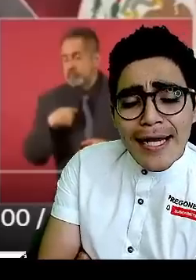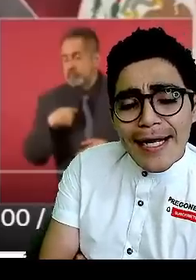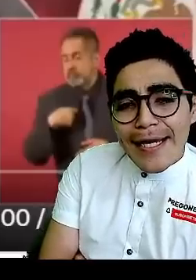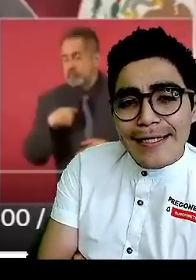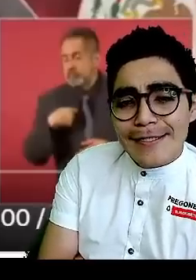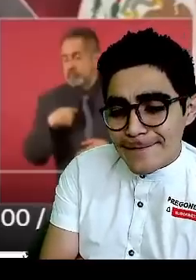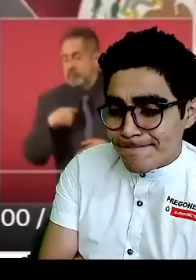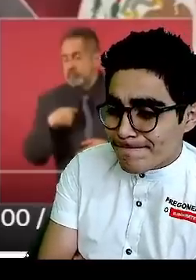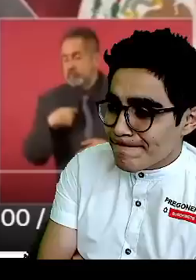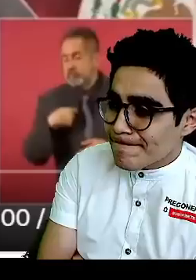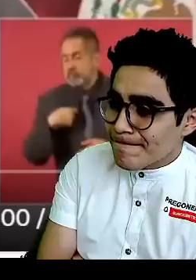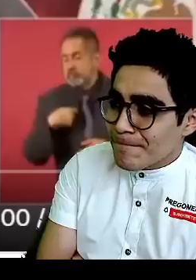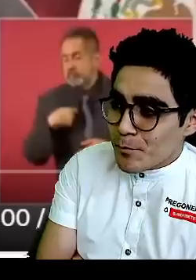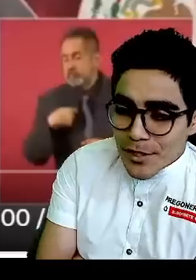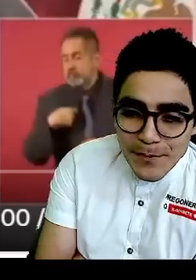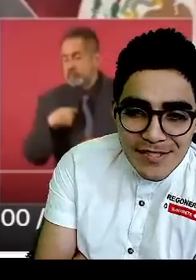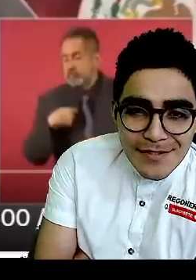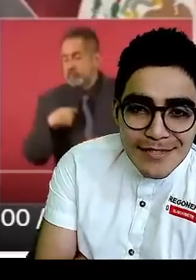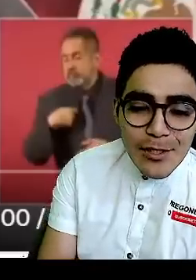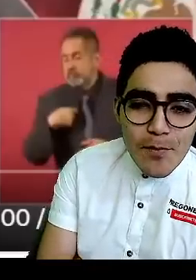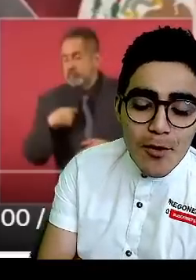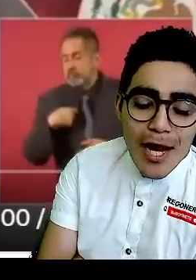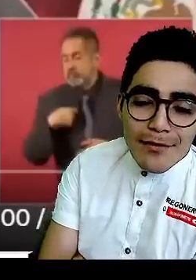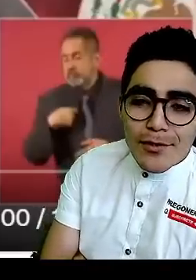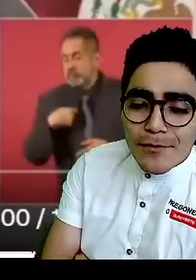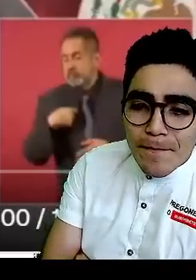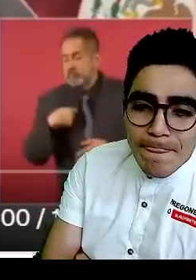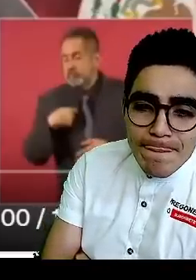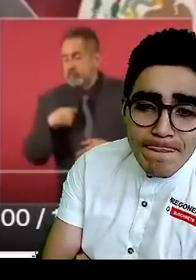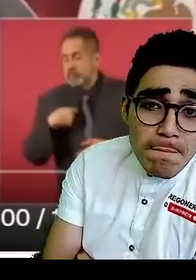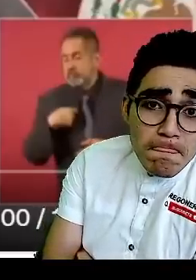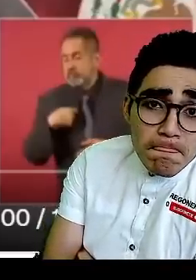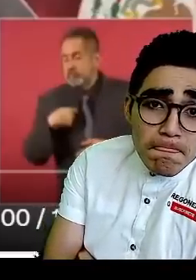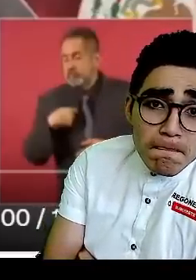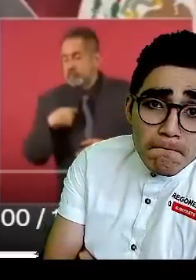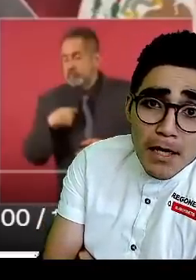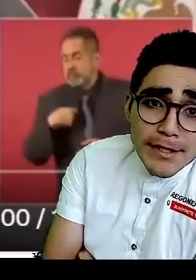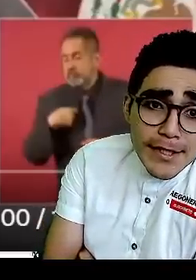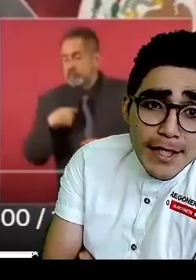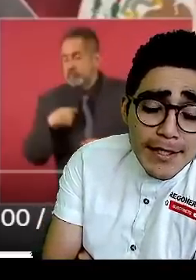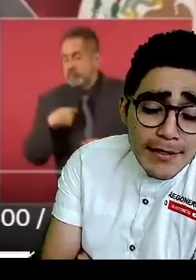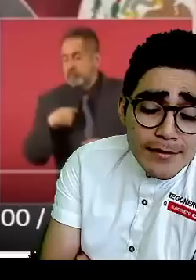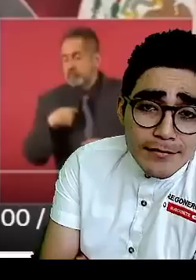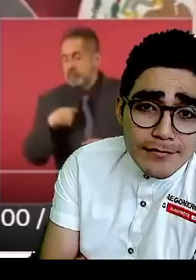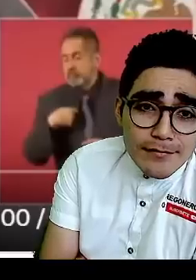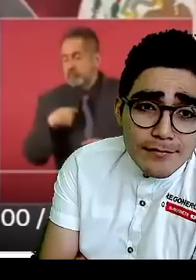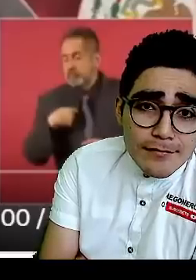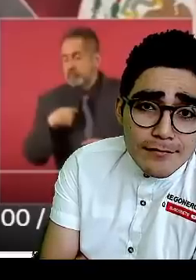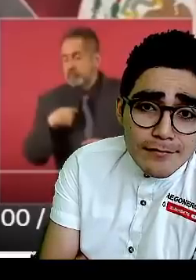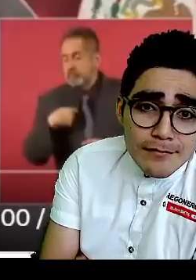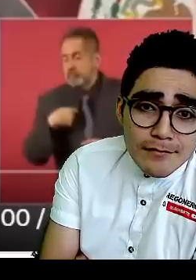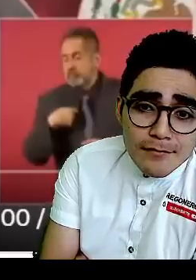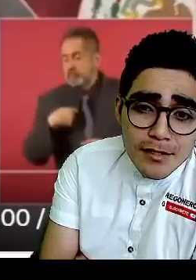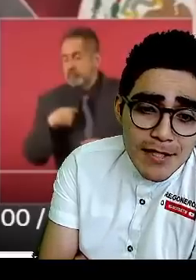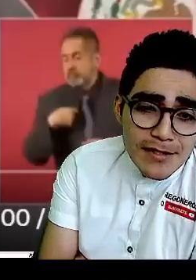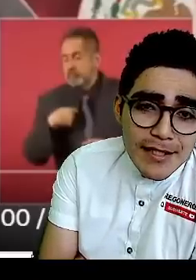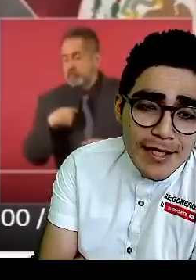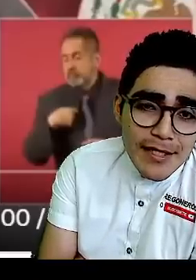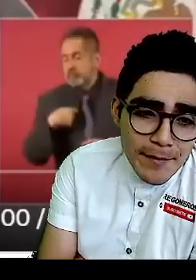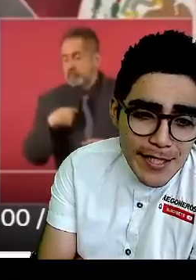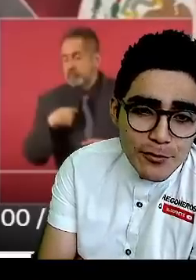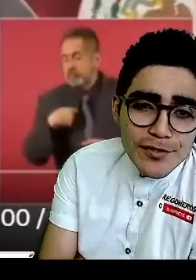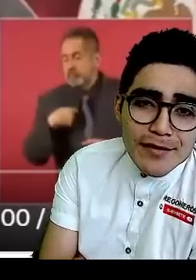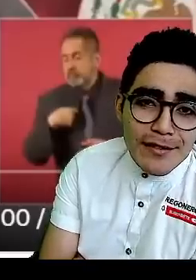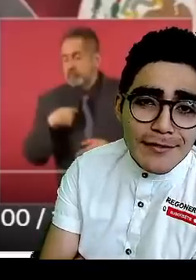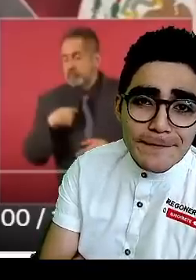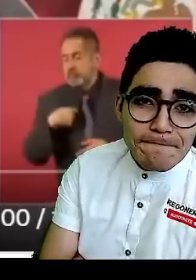hacer Ah caray Pues el presidente está convocando al que quiera ir Es más